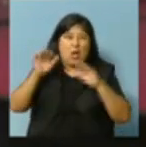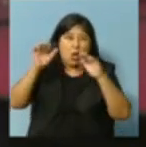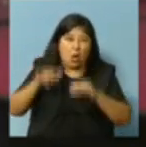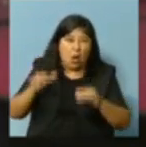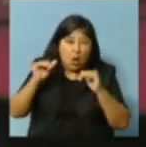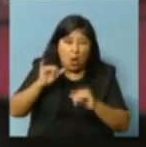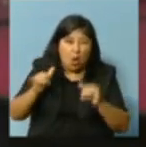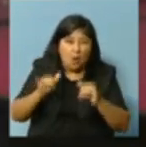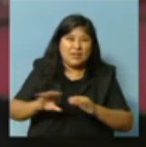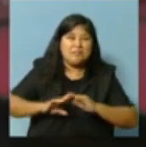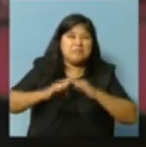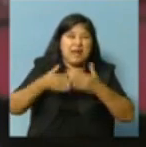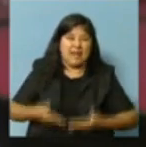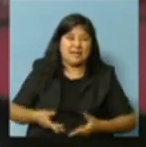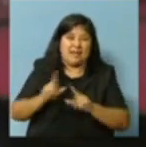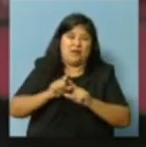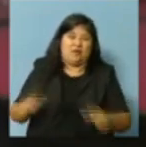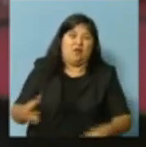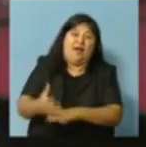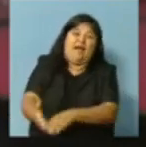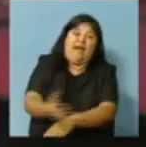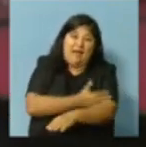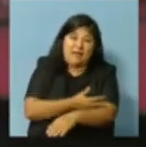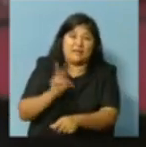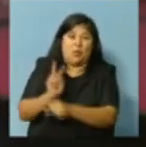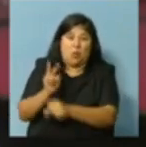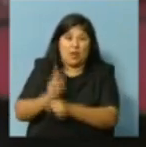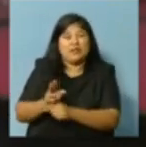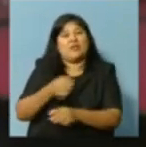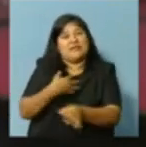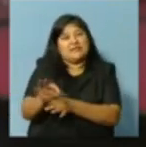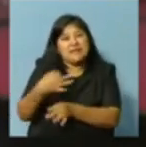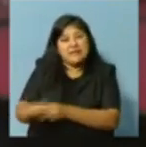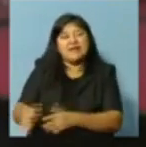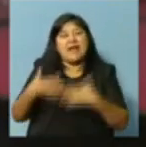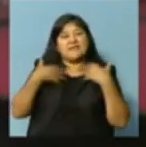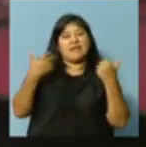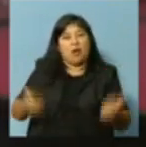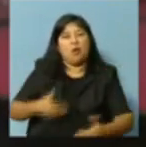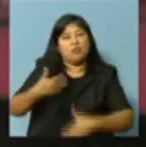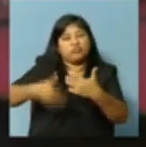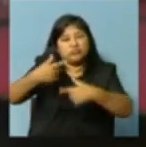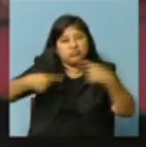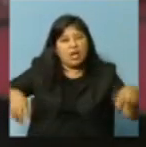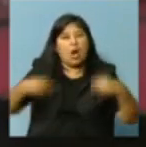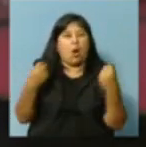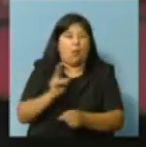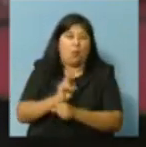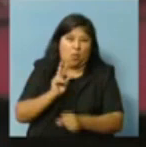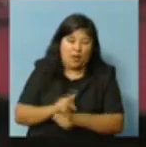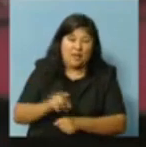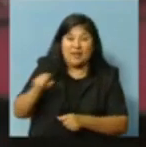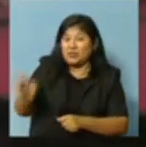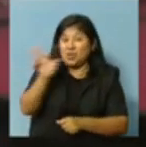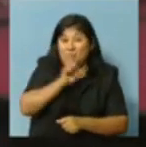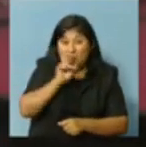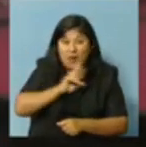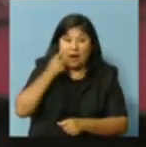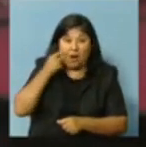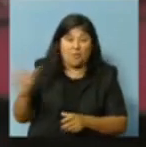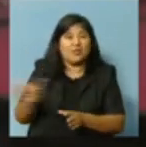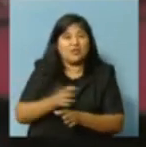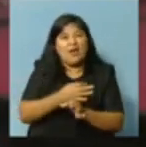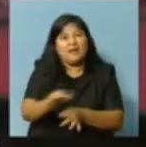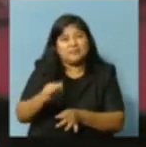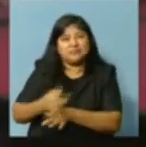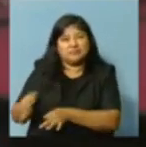trabajando con la ley de salud reproductiva explicándole a los chicos ya las chicas y esto esto